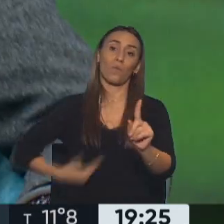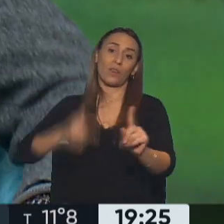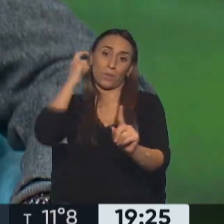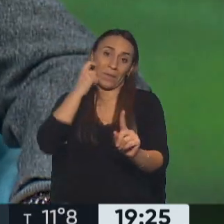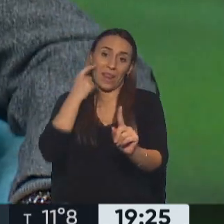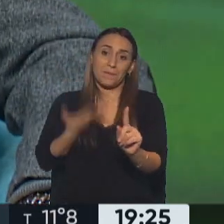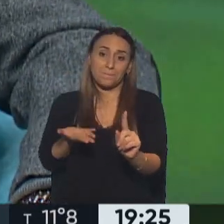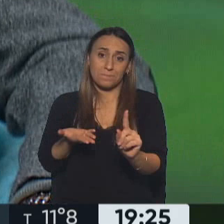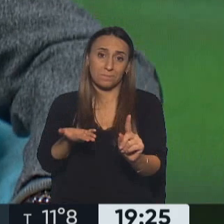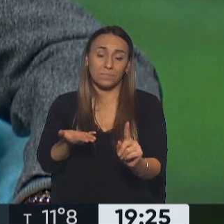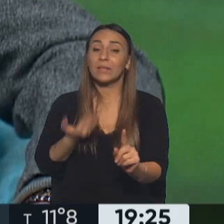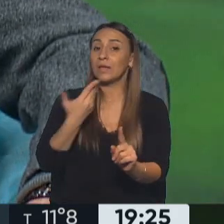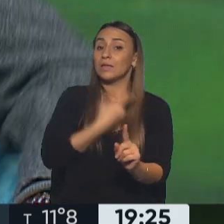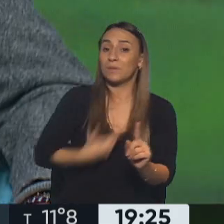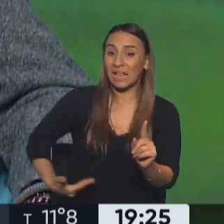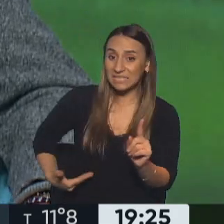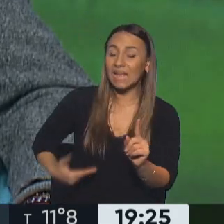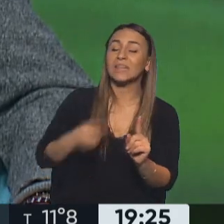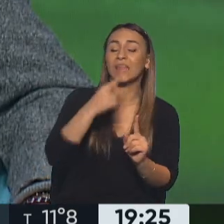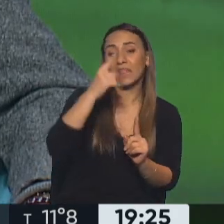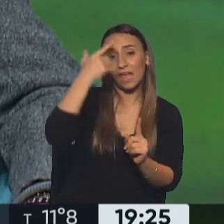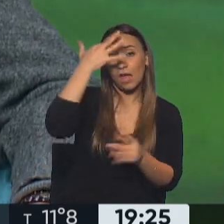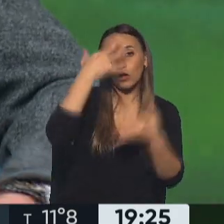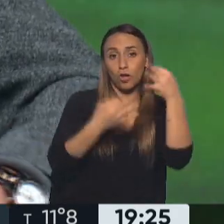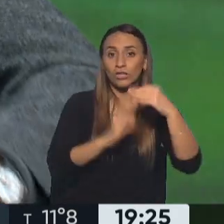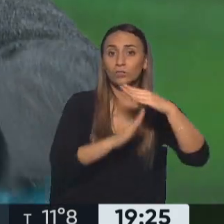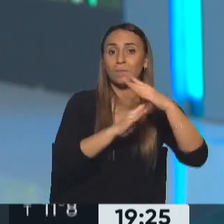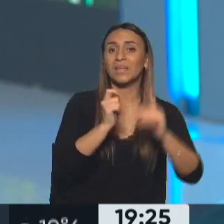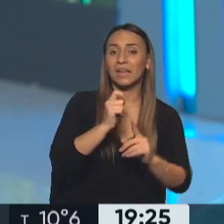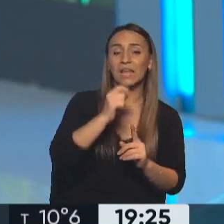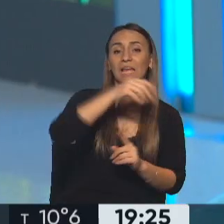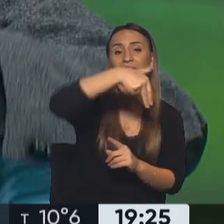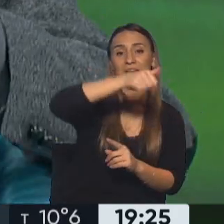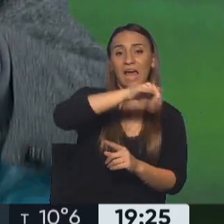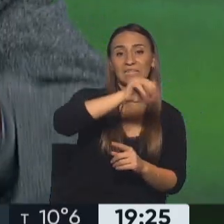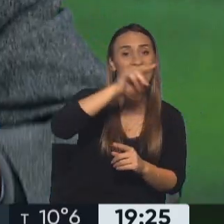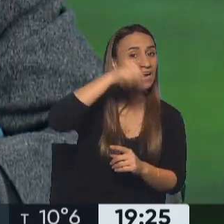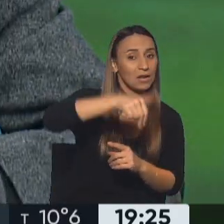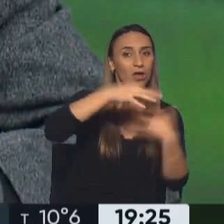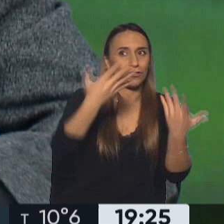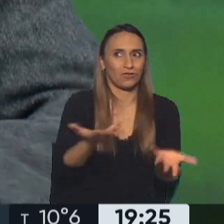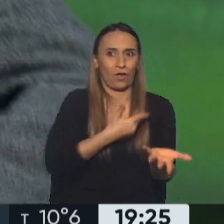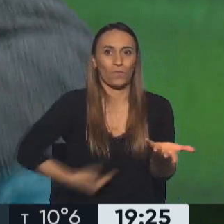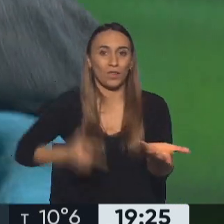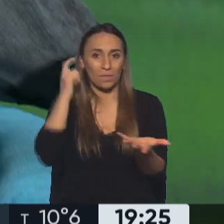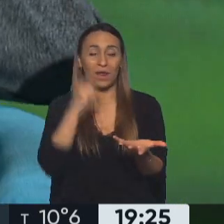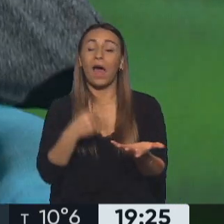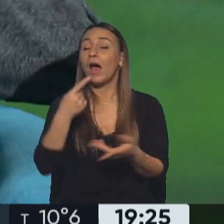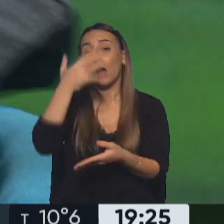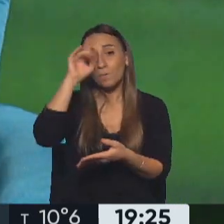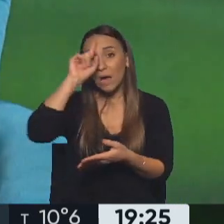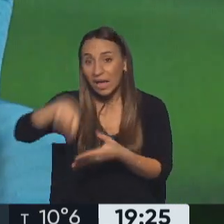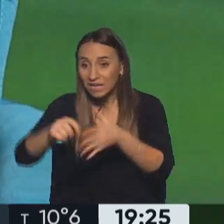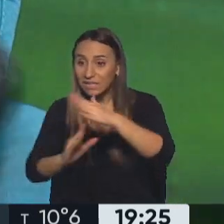y tenía al presidente de la corte suprema de justicia que era julio nazareno entonces el menemismo dijo para que haya consejo de la magistratura la